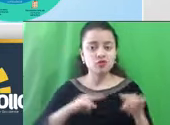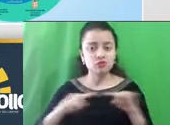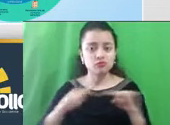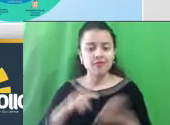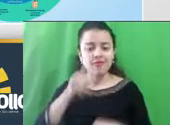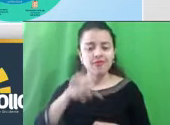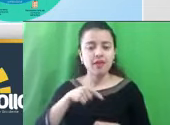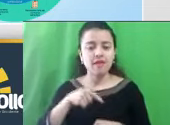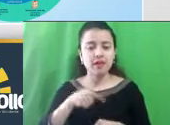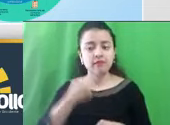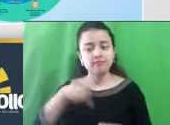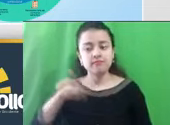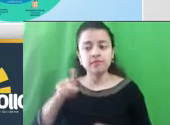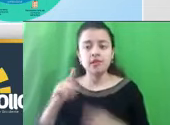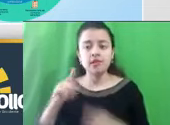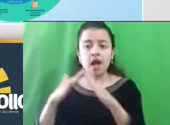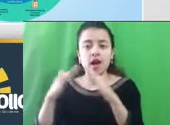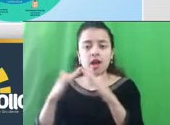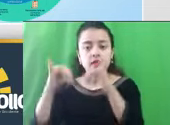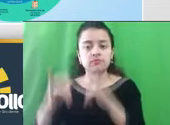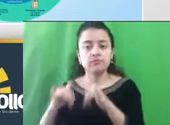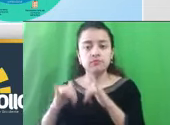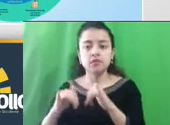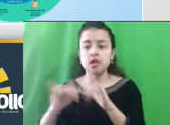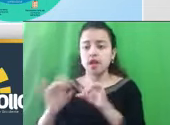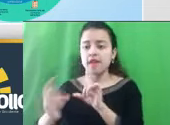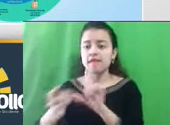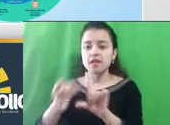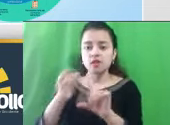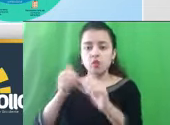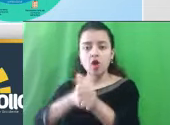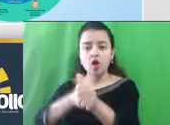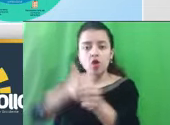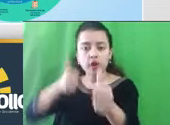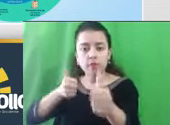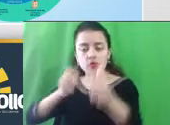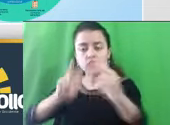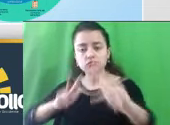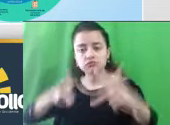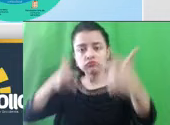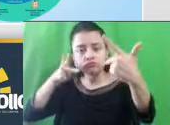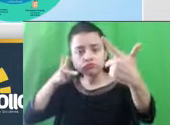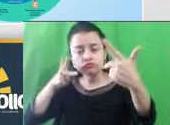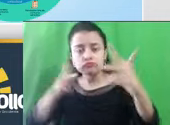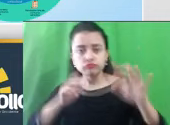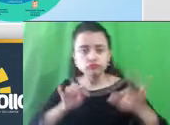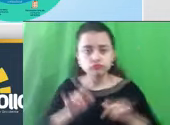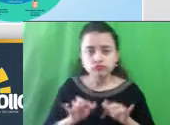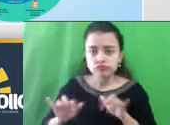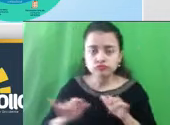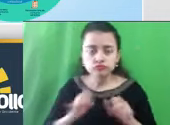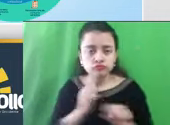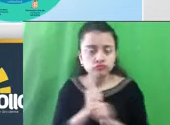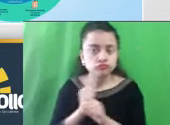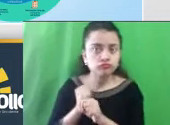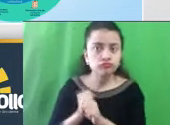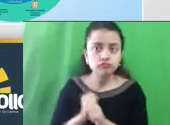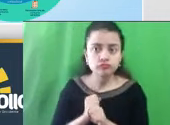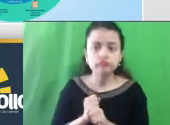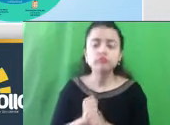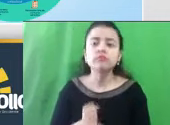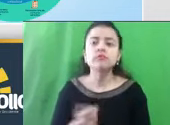nuestros servicios. Siempre hemos contado con todo el acompañamiento en todo lo que tiene que ver con